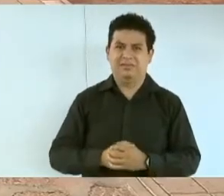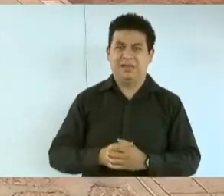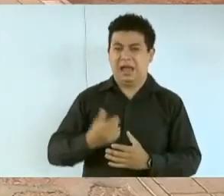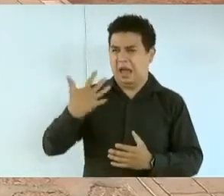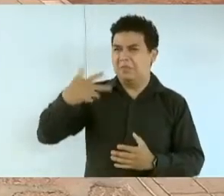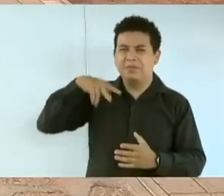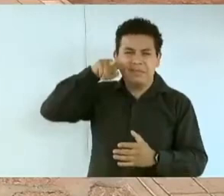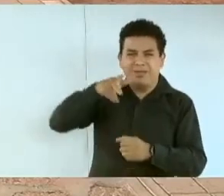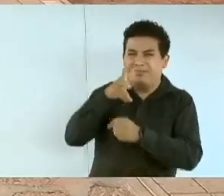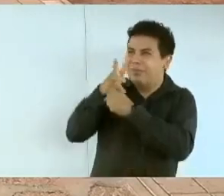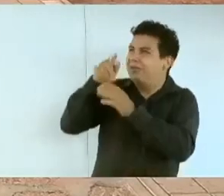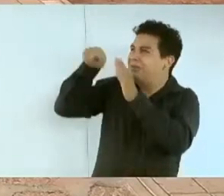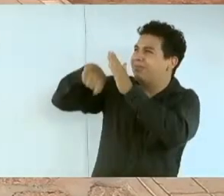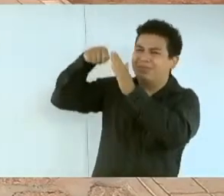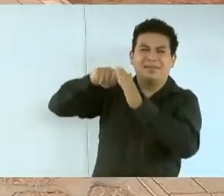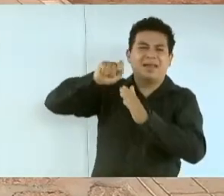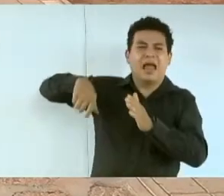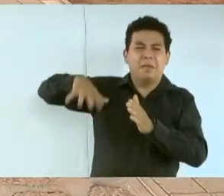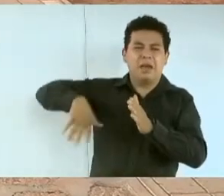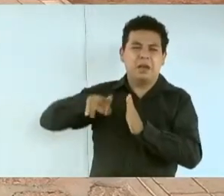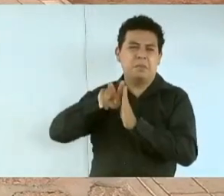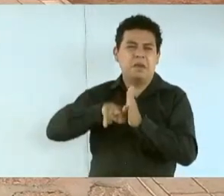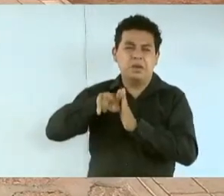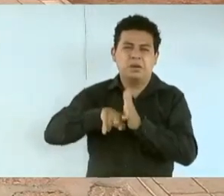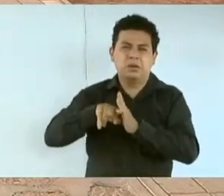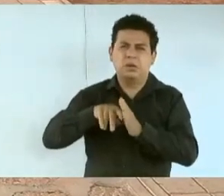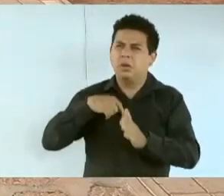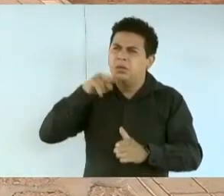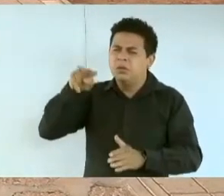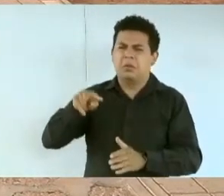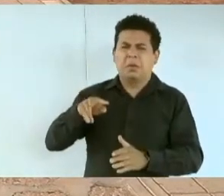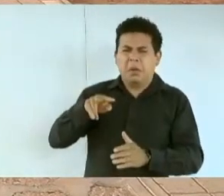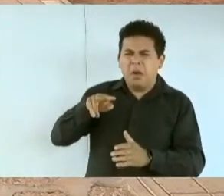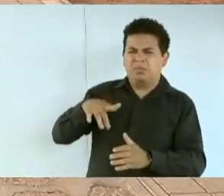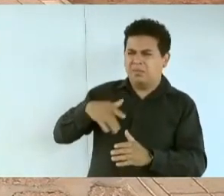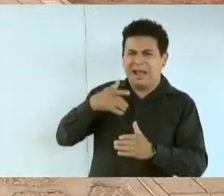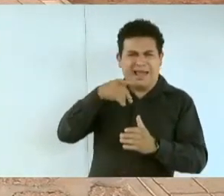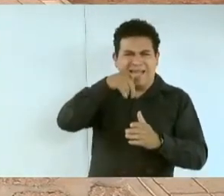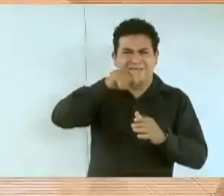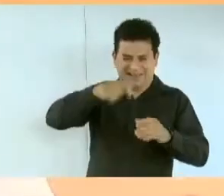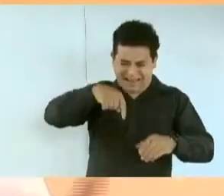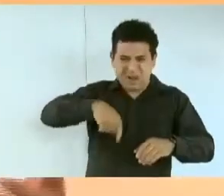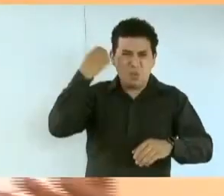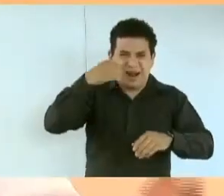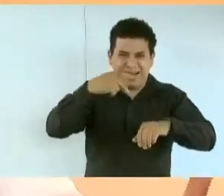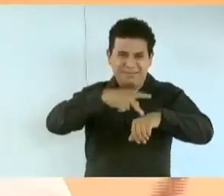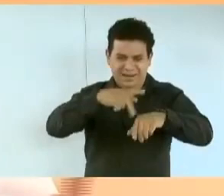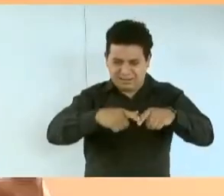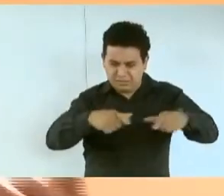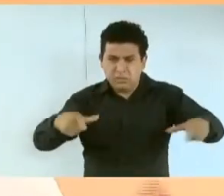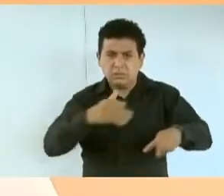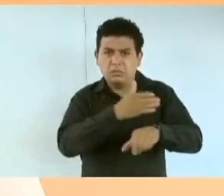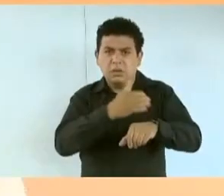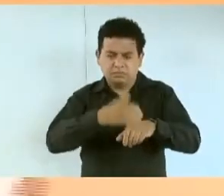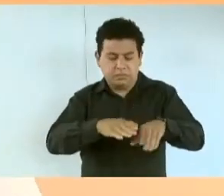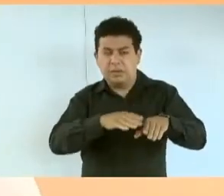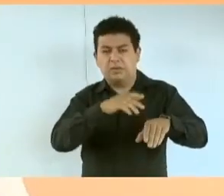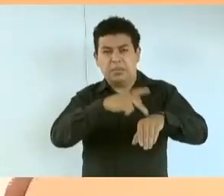documental, el video, me dio mucho gusto porque trabajan mujeres, trabajan